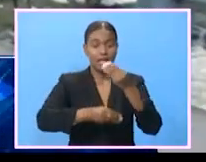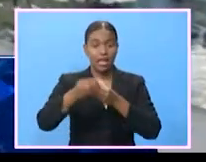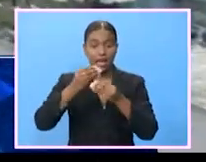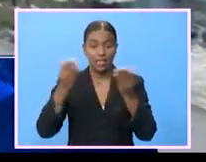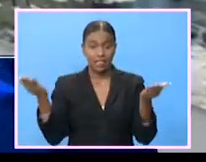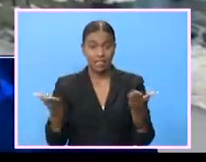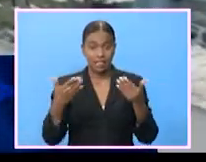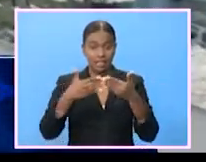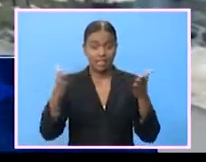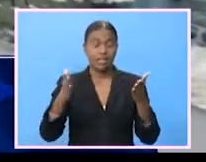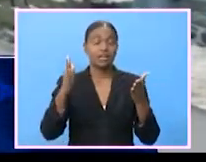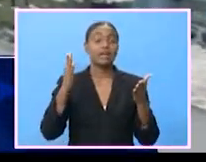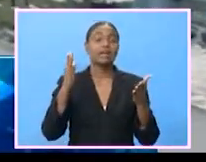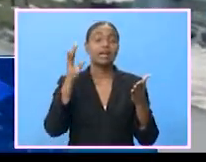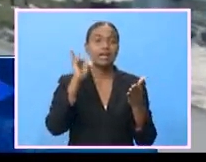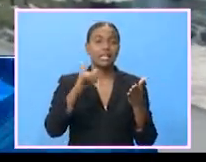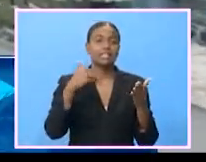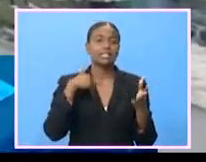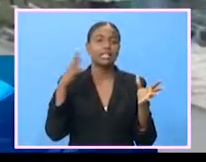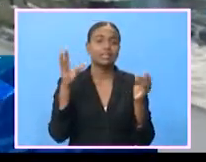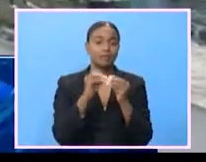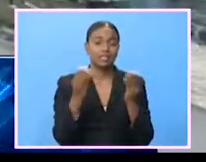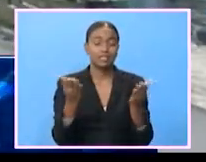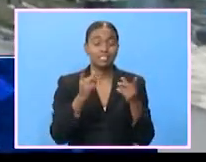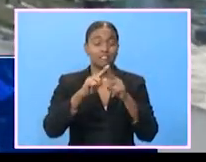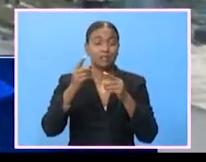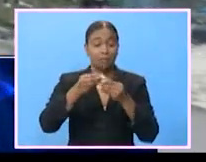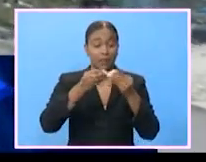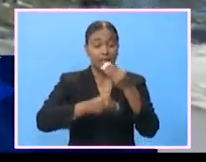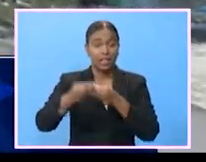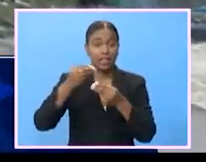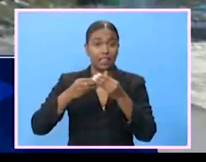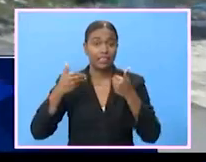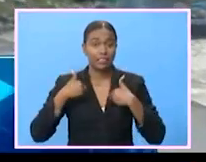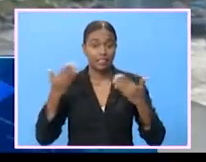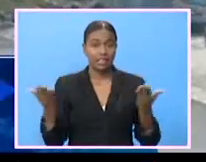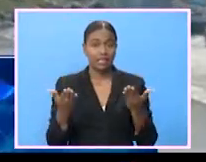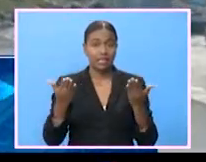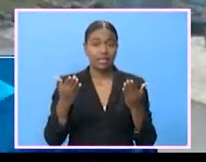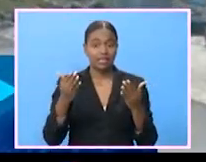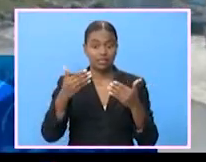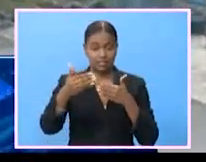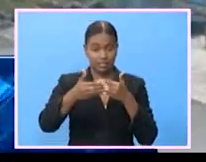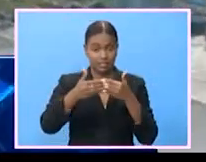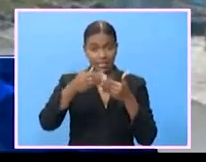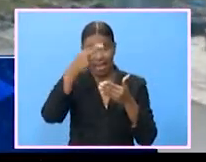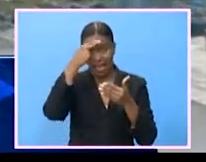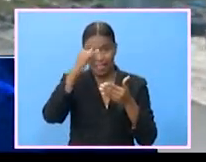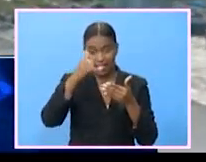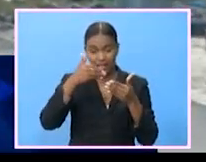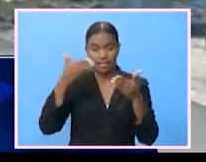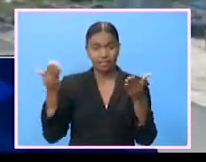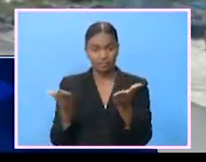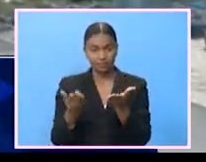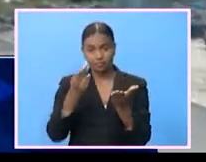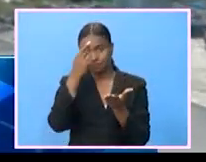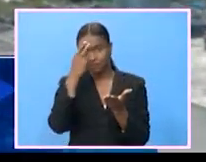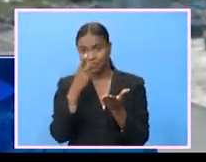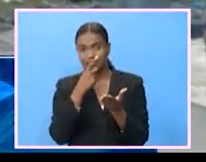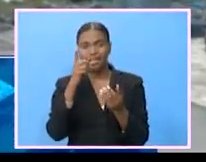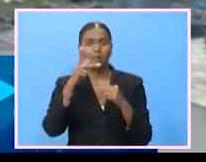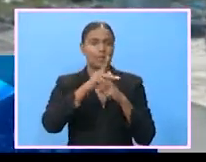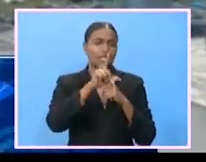binacional. Este mercado que mueve, al menos acá, hay varios mercados que se desarrollan a lo largo de la frontera, no tanto por la parte de